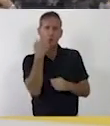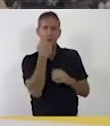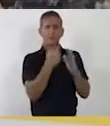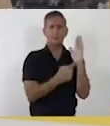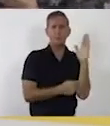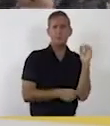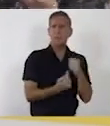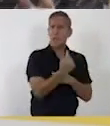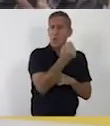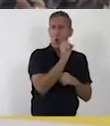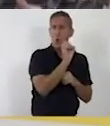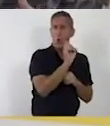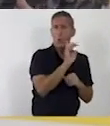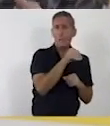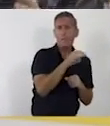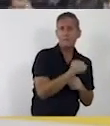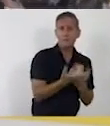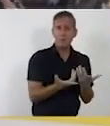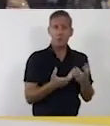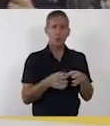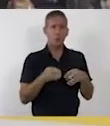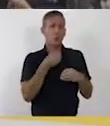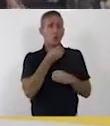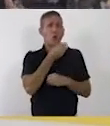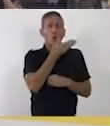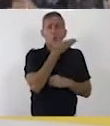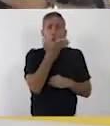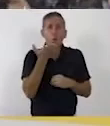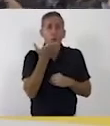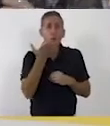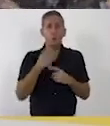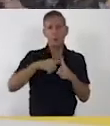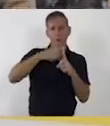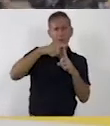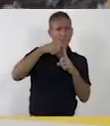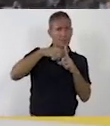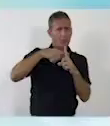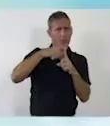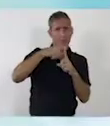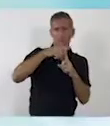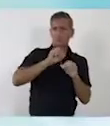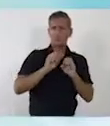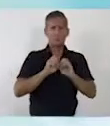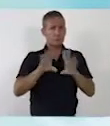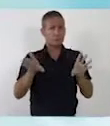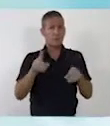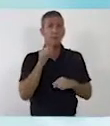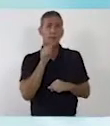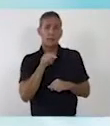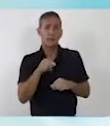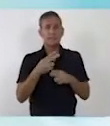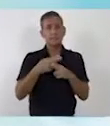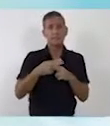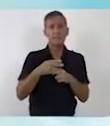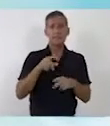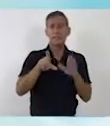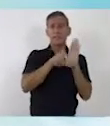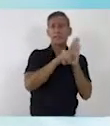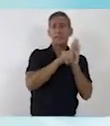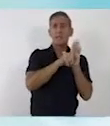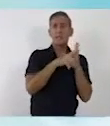1 mol de cualquier sustancia gaseosa en condiciones de temperatura y presión estándar ambiente. Es la llamada ley de